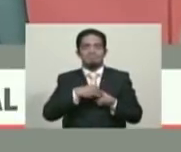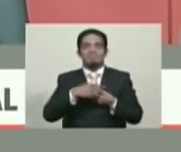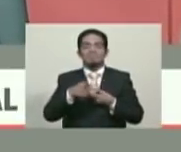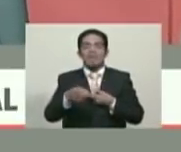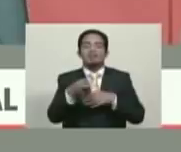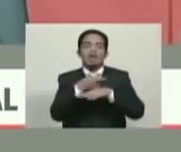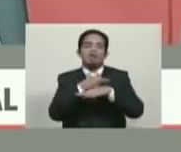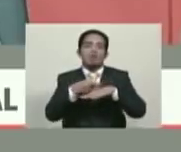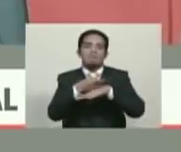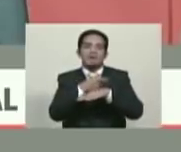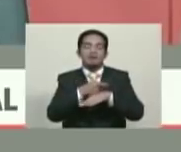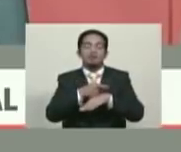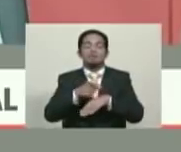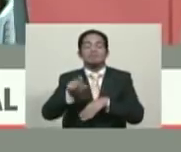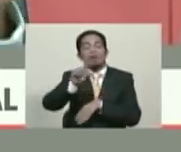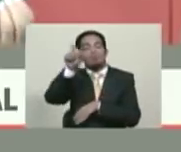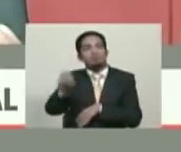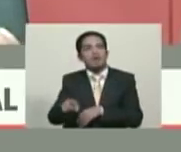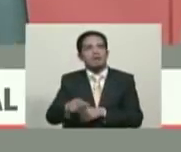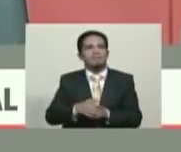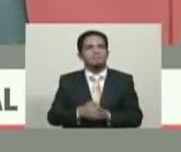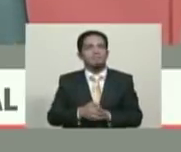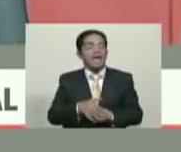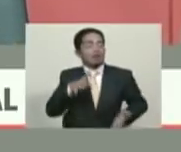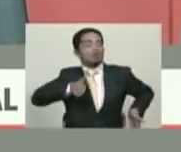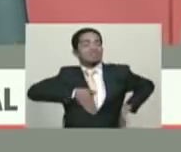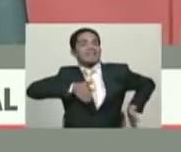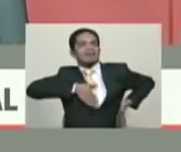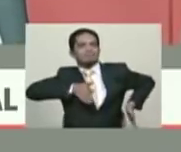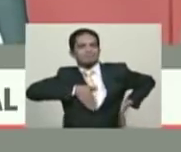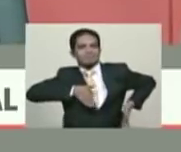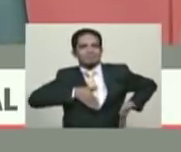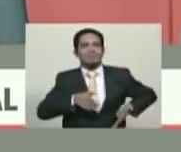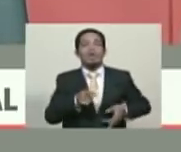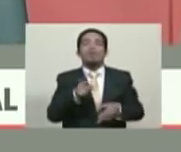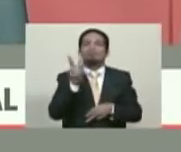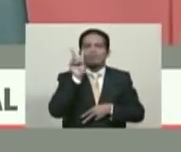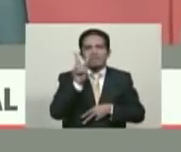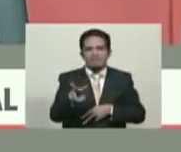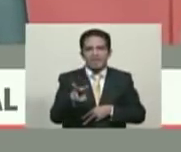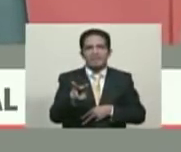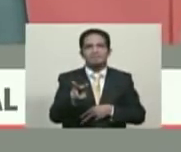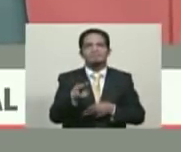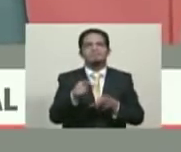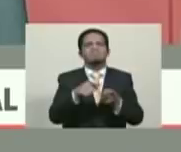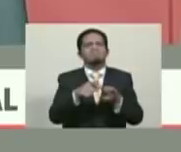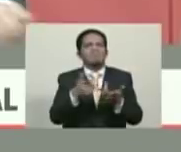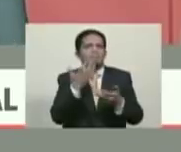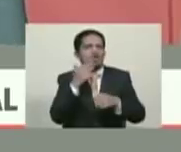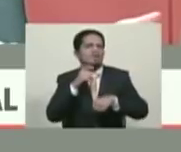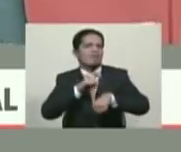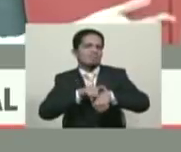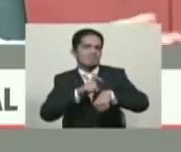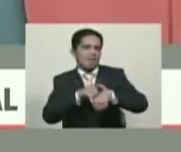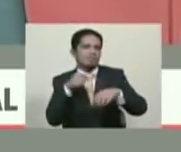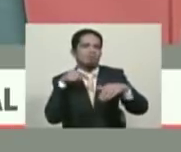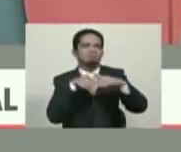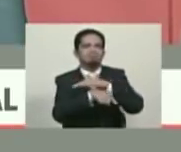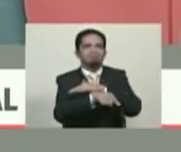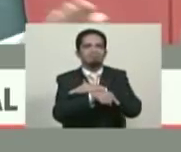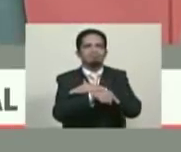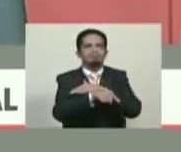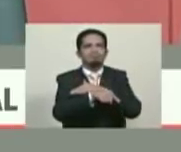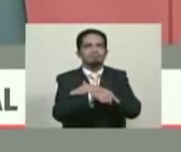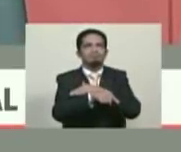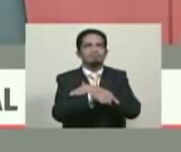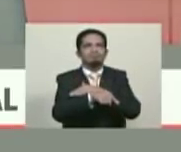del gobierno de Guyana. Si ustedes ven allí, cuando se le pide cuál es su tiempo de abordaje ya, de arribo,